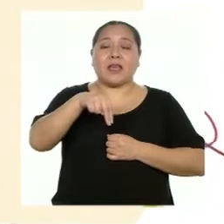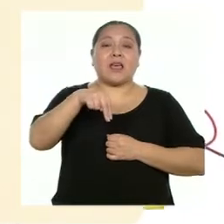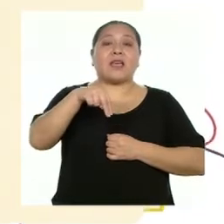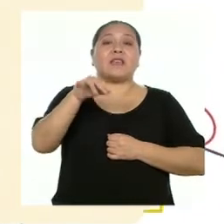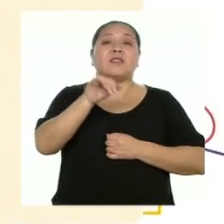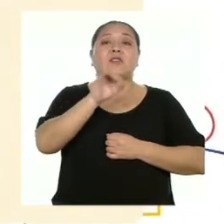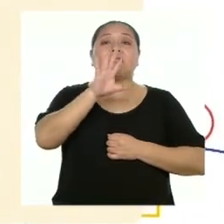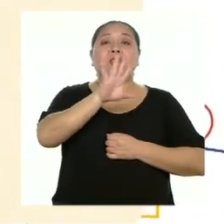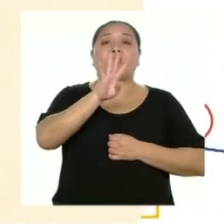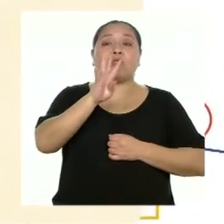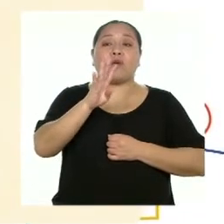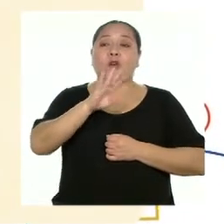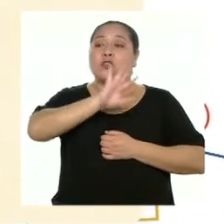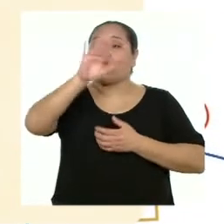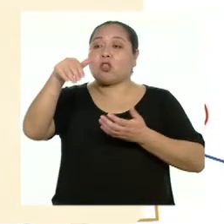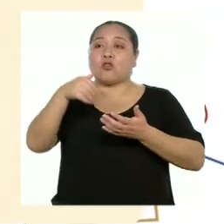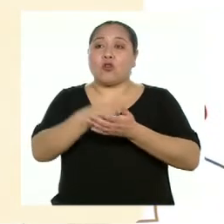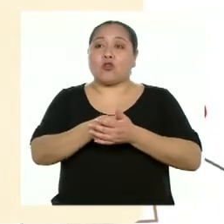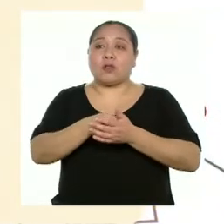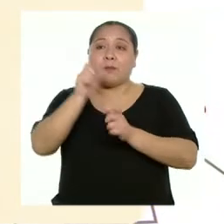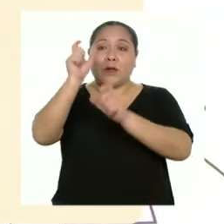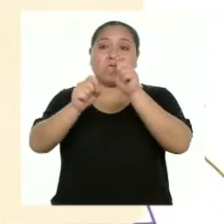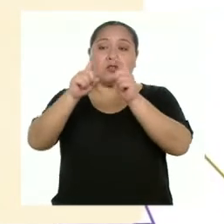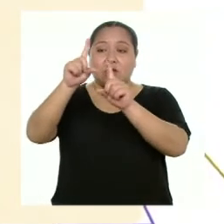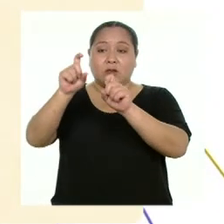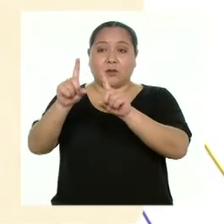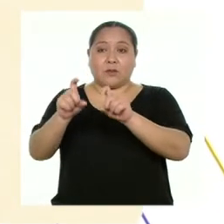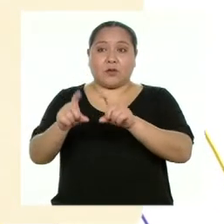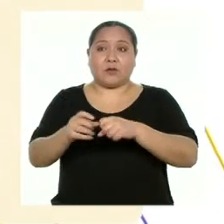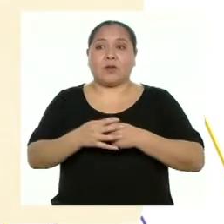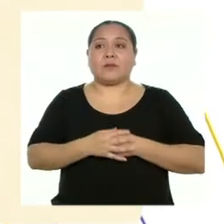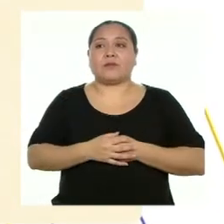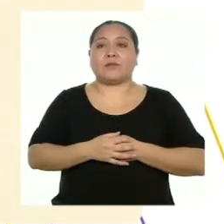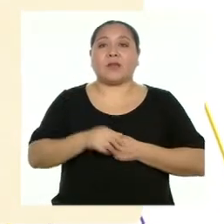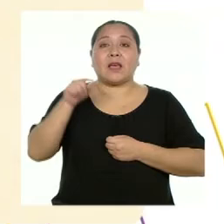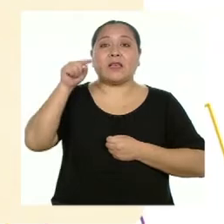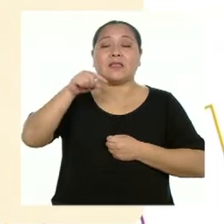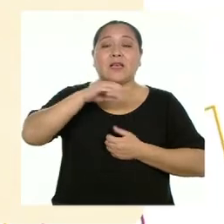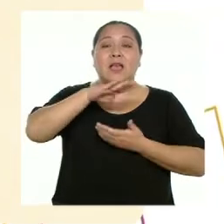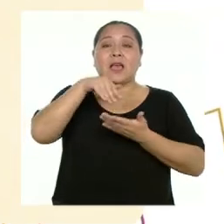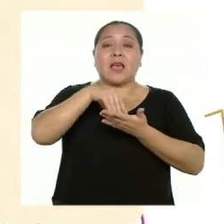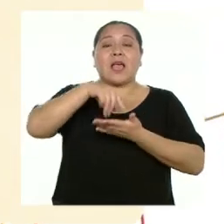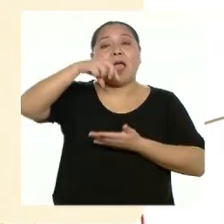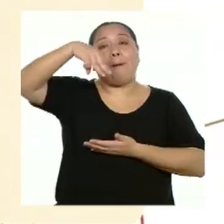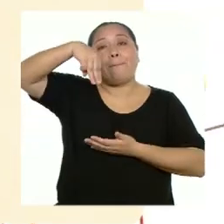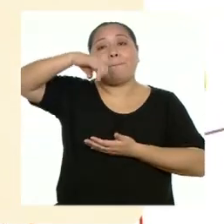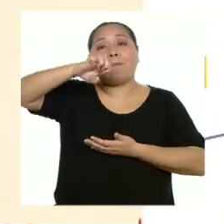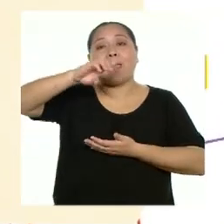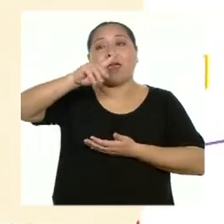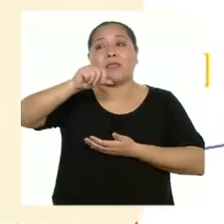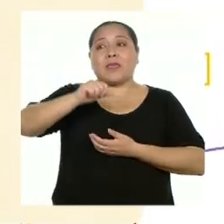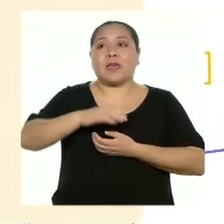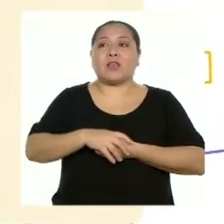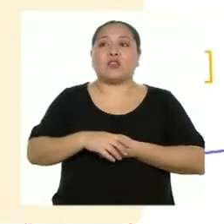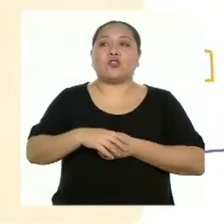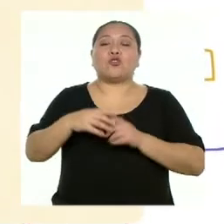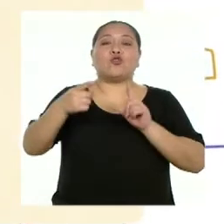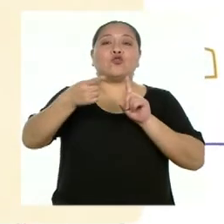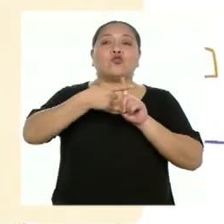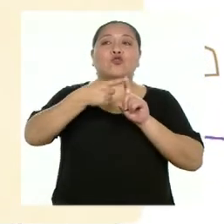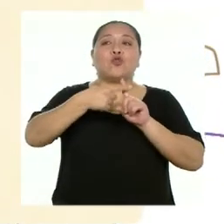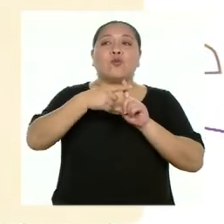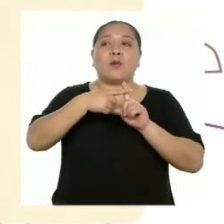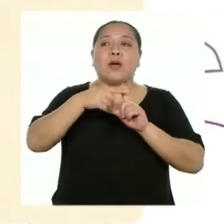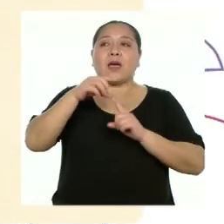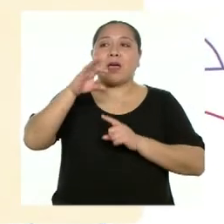54, que es el total de datos de la muestra. De esta manera, la media es la suma de multiplicar f sub i